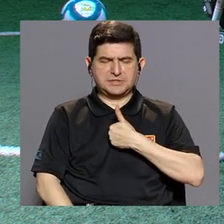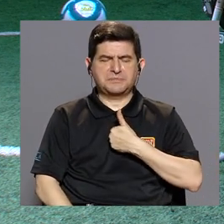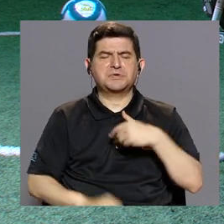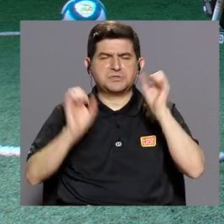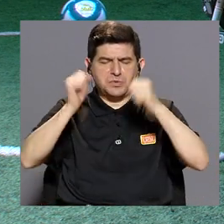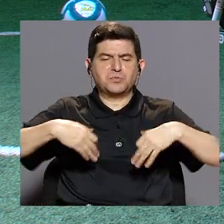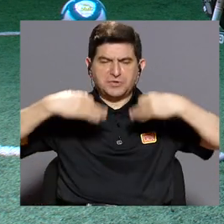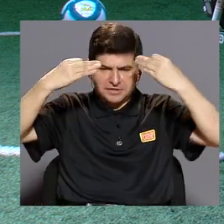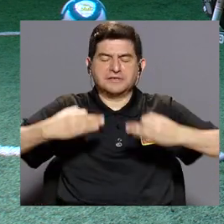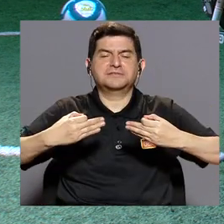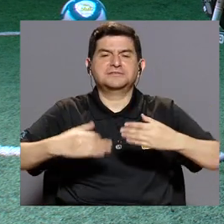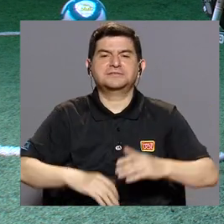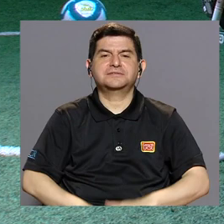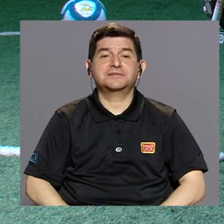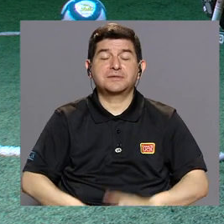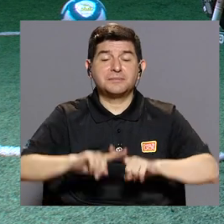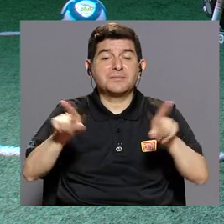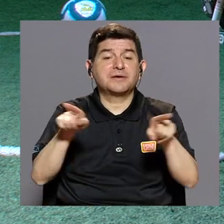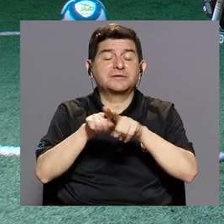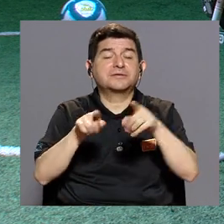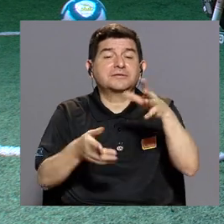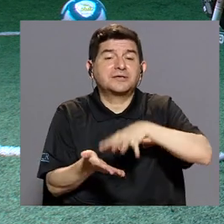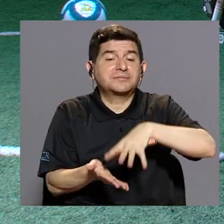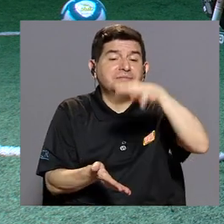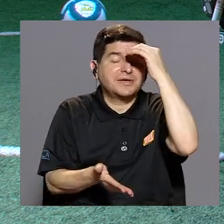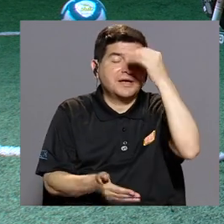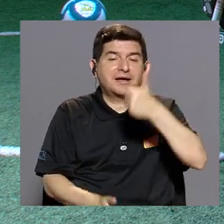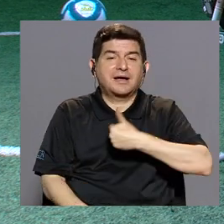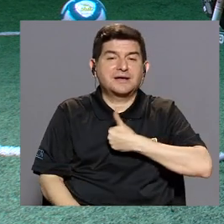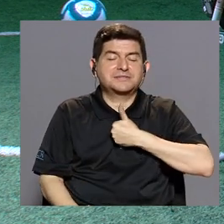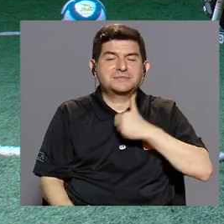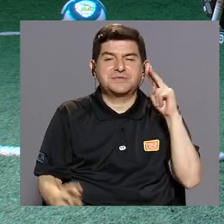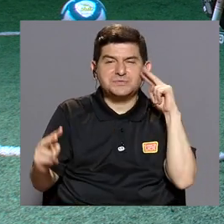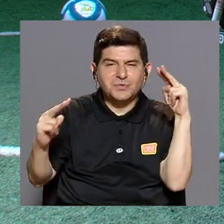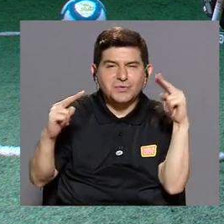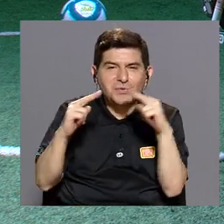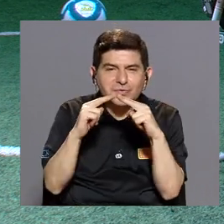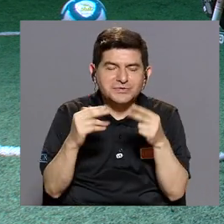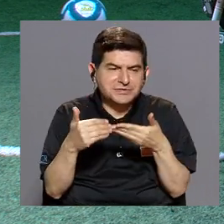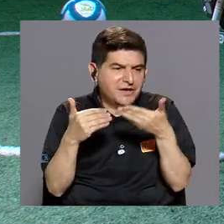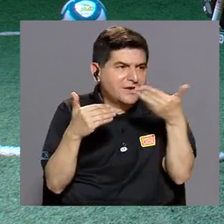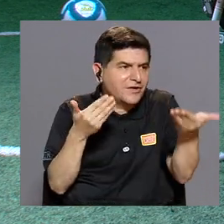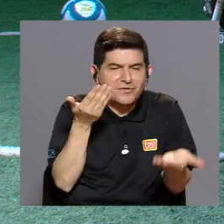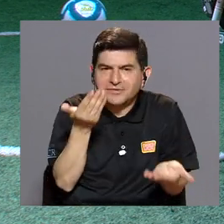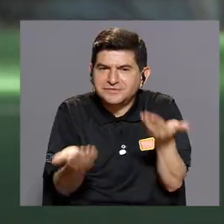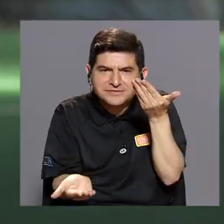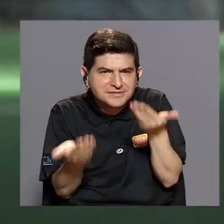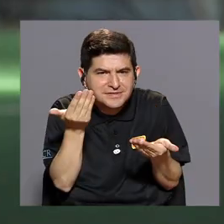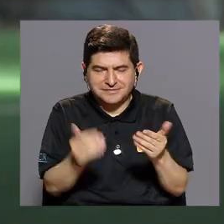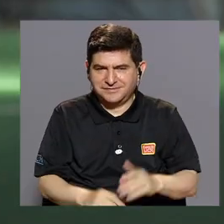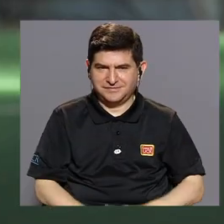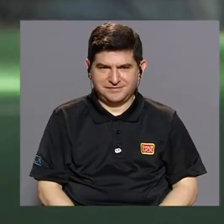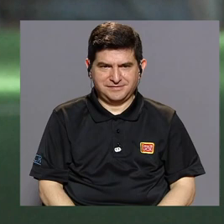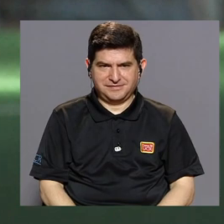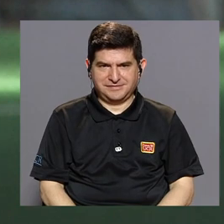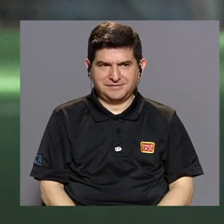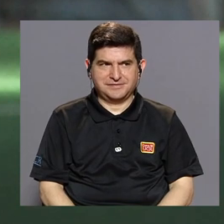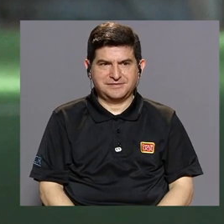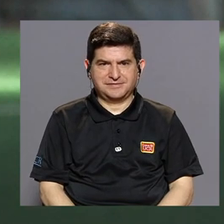algunas cosas, ¿verdad? Pero aprendes, te conoces, o sea, hay muchísimas cosas